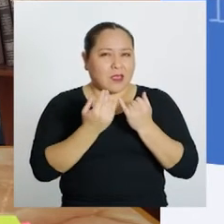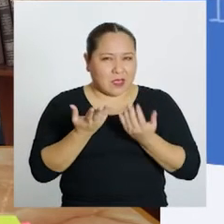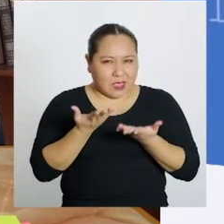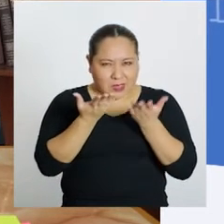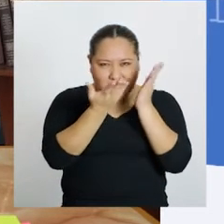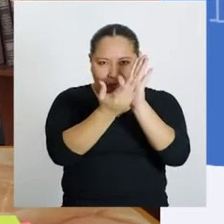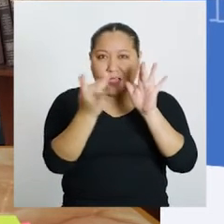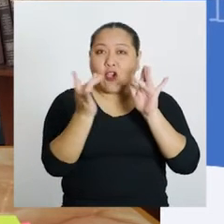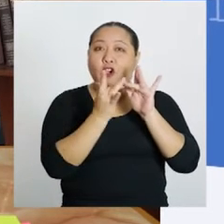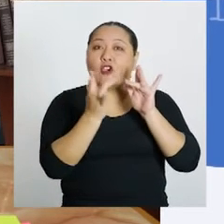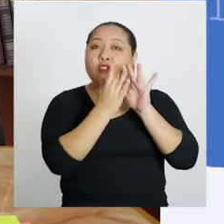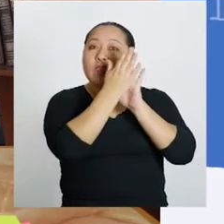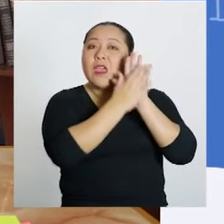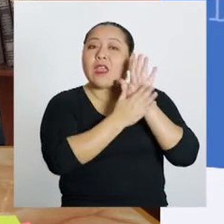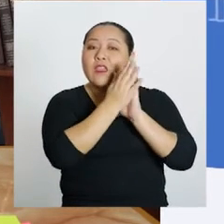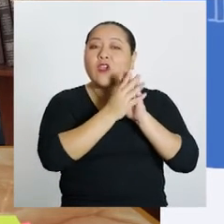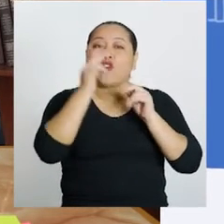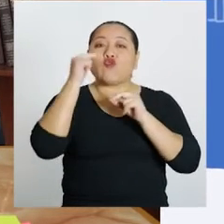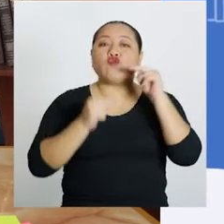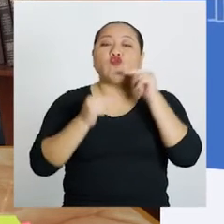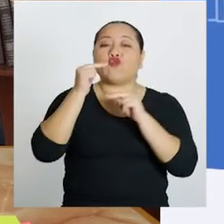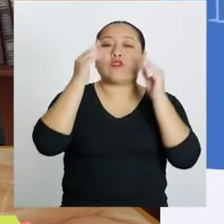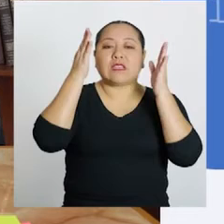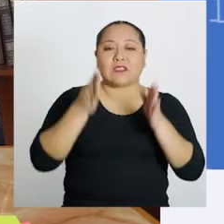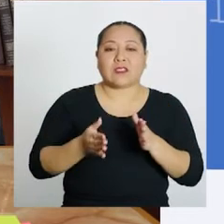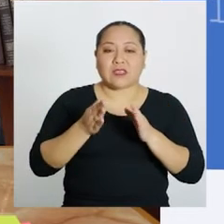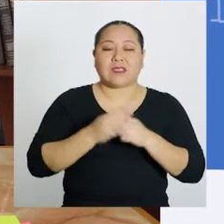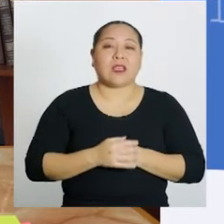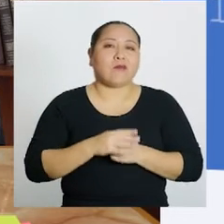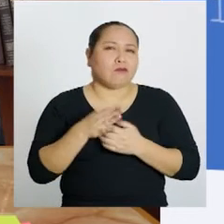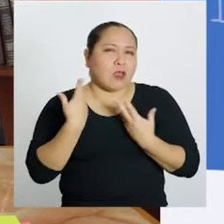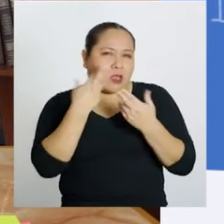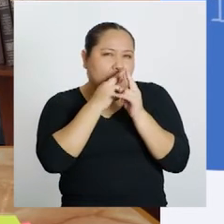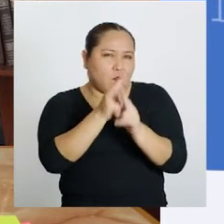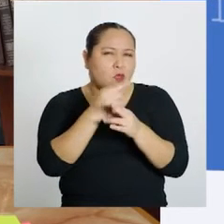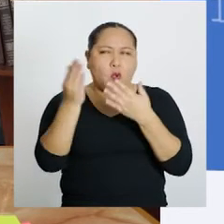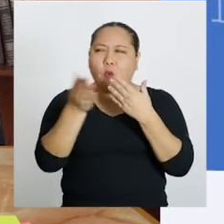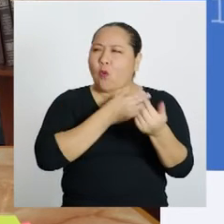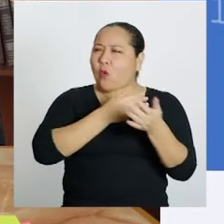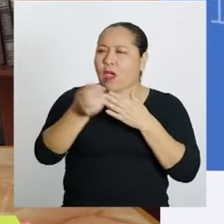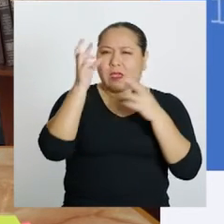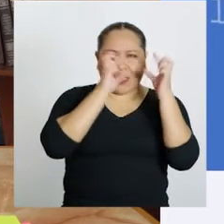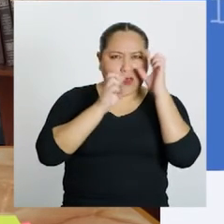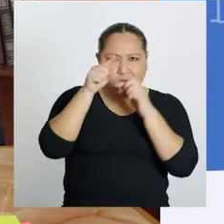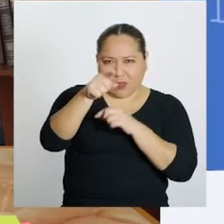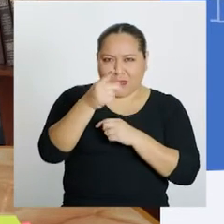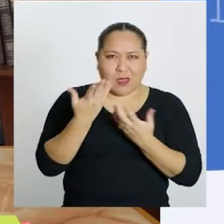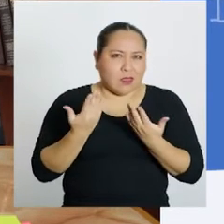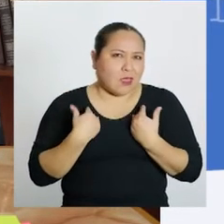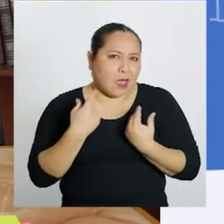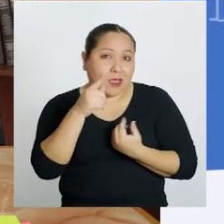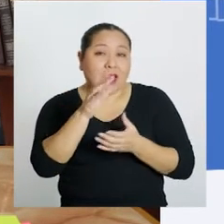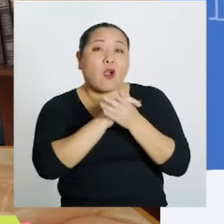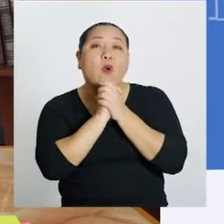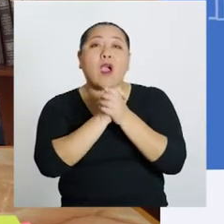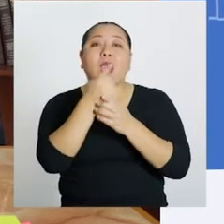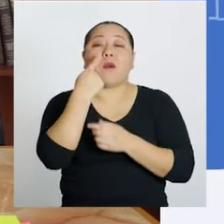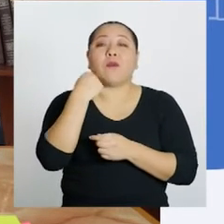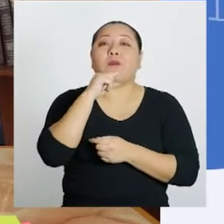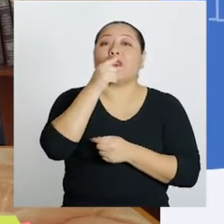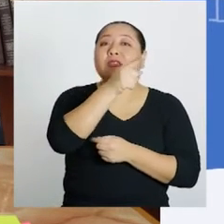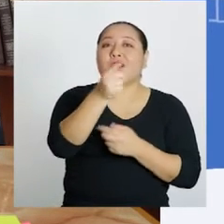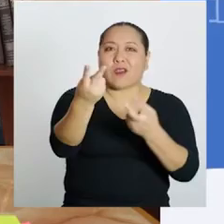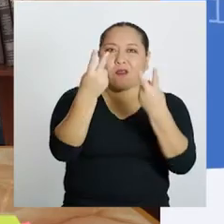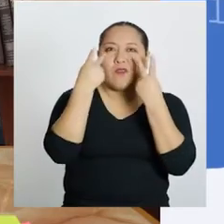el contacto de una nutricionista que puede contestar cualquier duda que te quede a ti o a tus amigas y amigos que